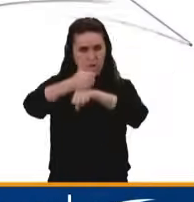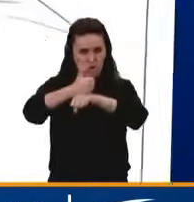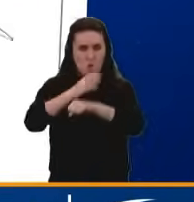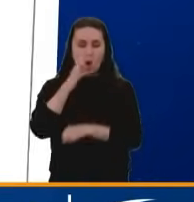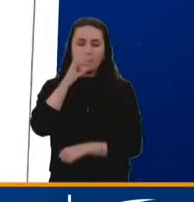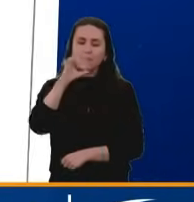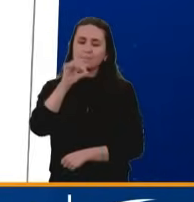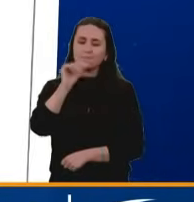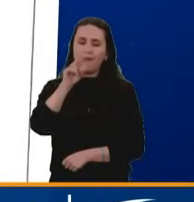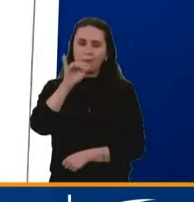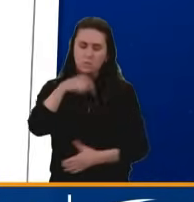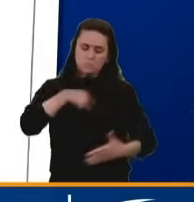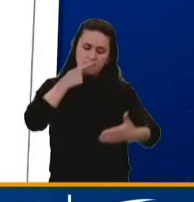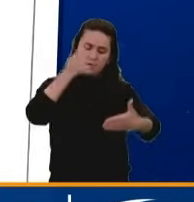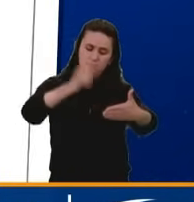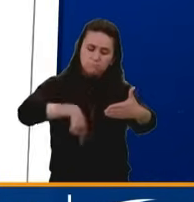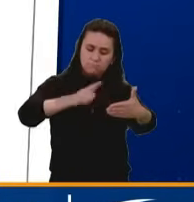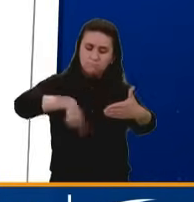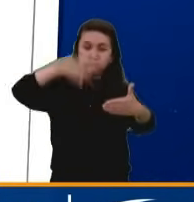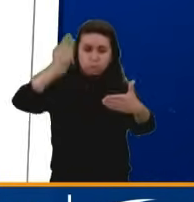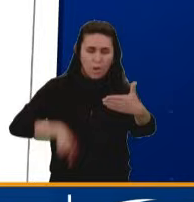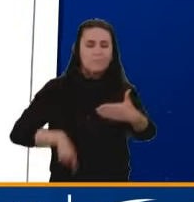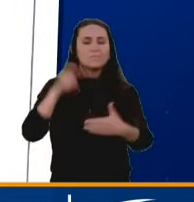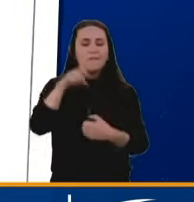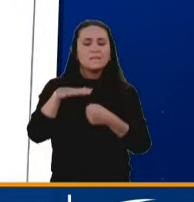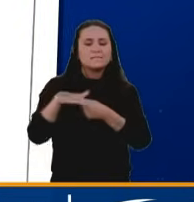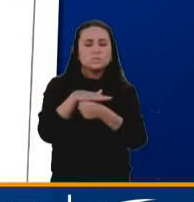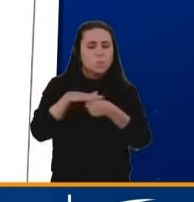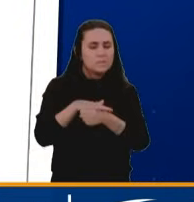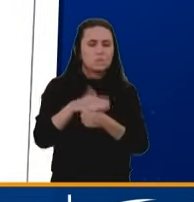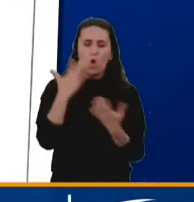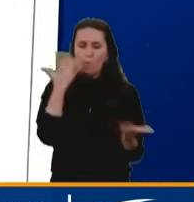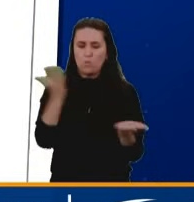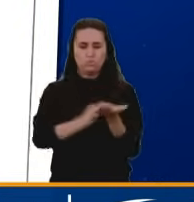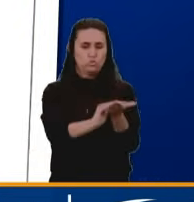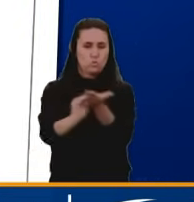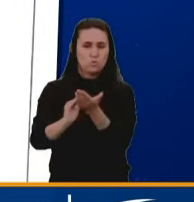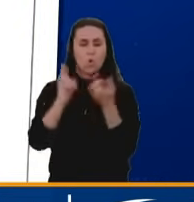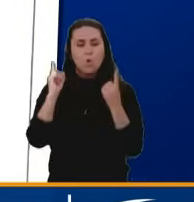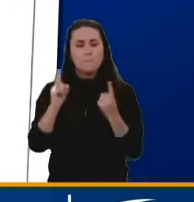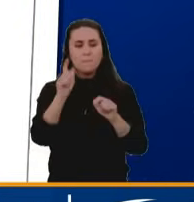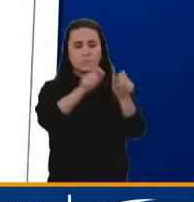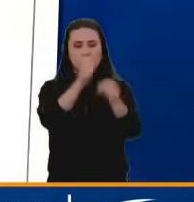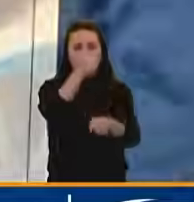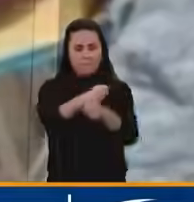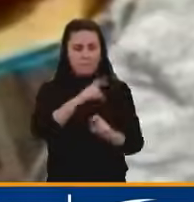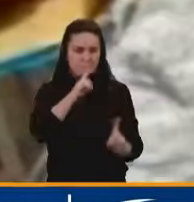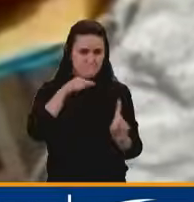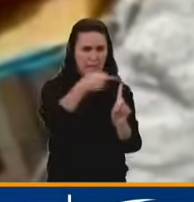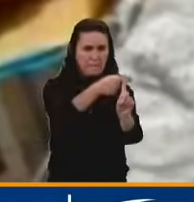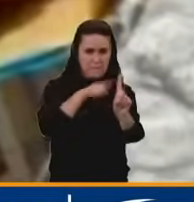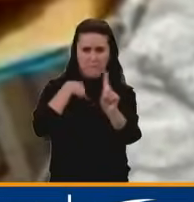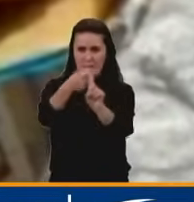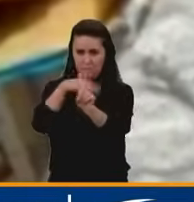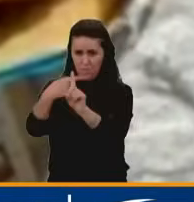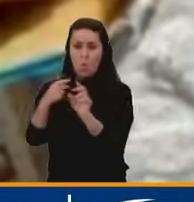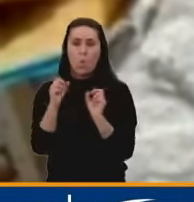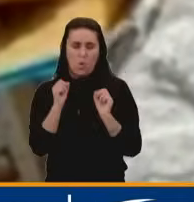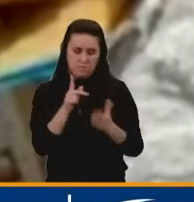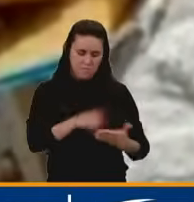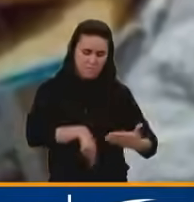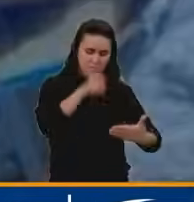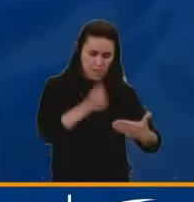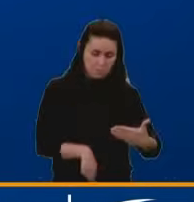expresamente se necesitaba superar la crisis por actos de violencia contra funcionarios públicos hoy tres meses después las